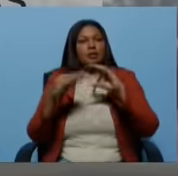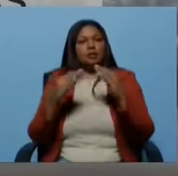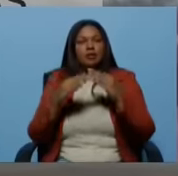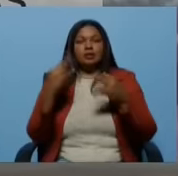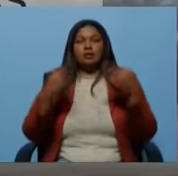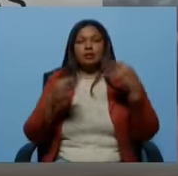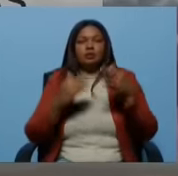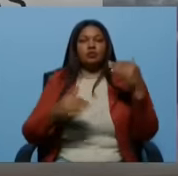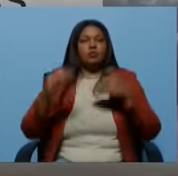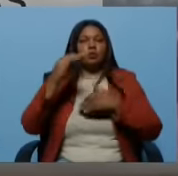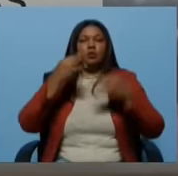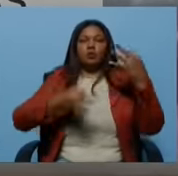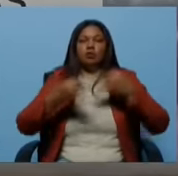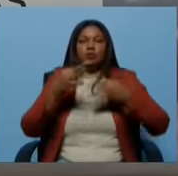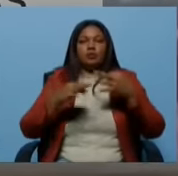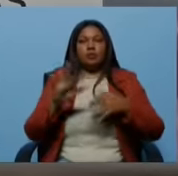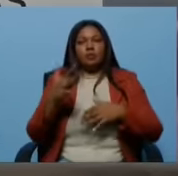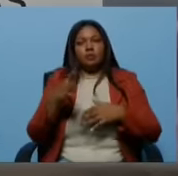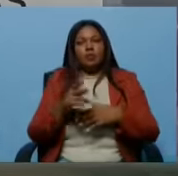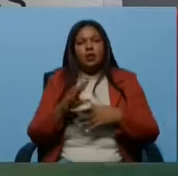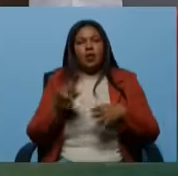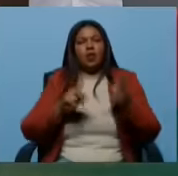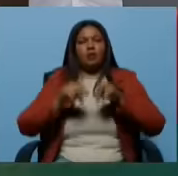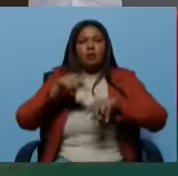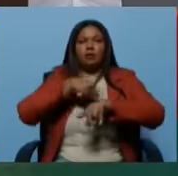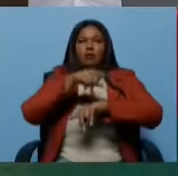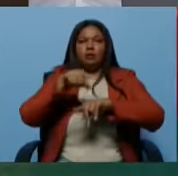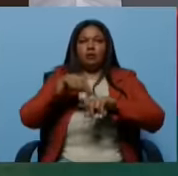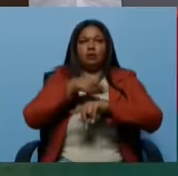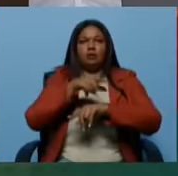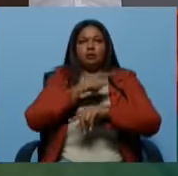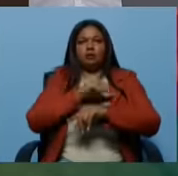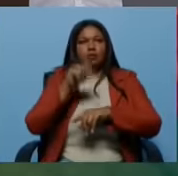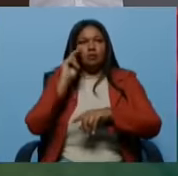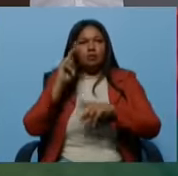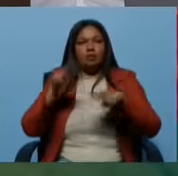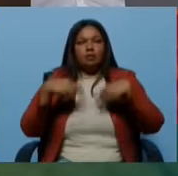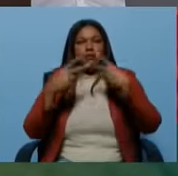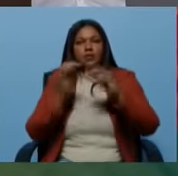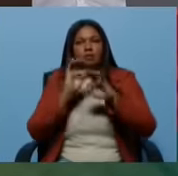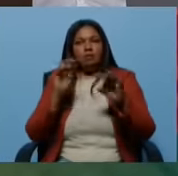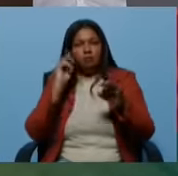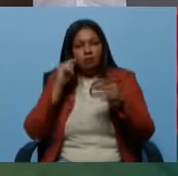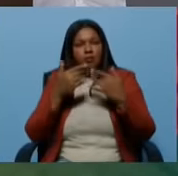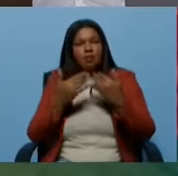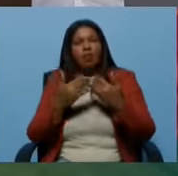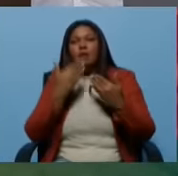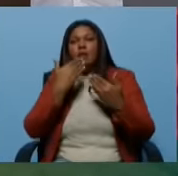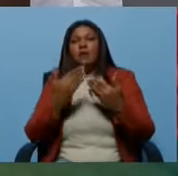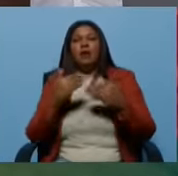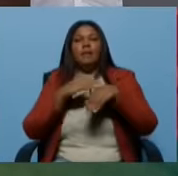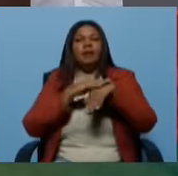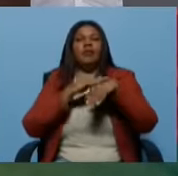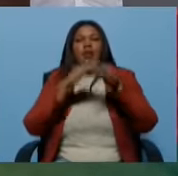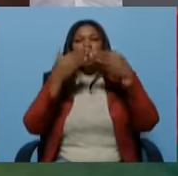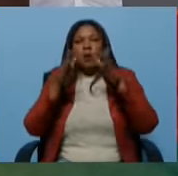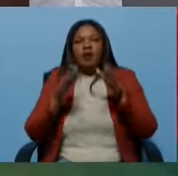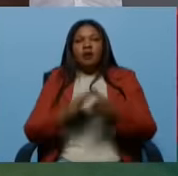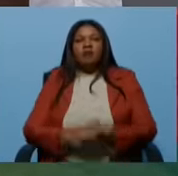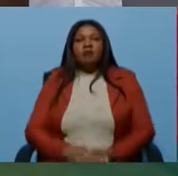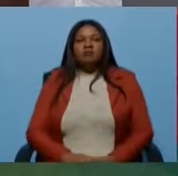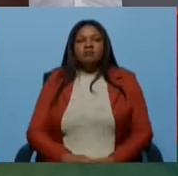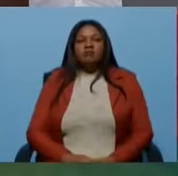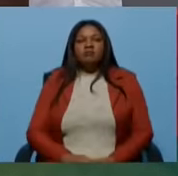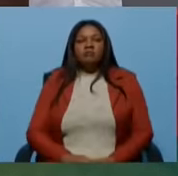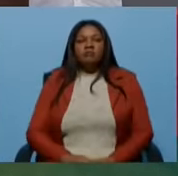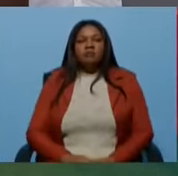Supremo de Justicia hace un par de horas de allá, donde se ratifica nuevamente la petición que ha hecho el Ministerio Público. Y volvemos aquí,